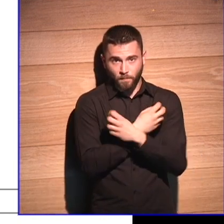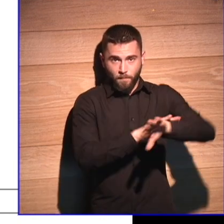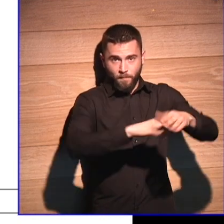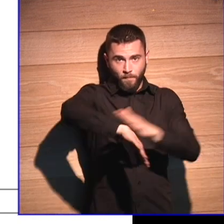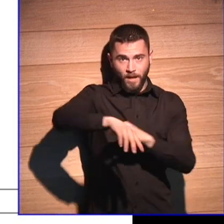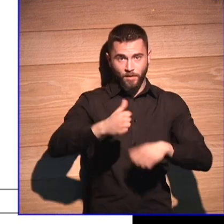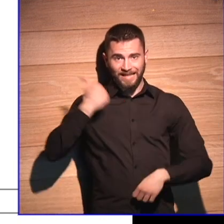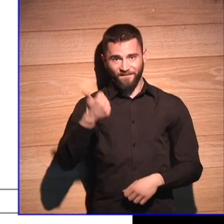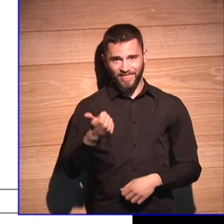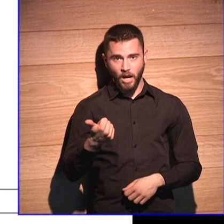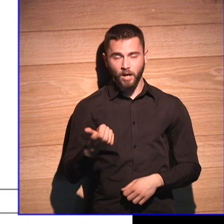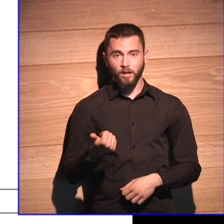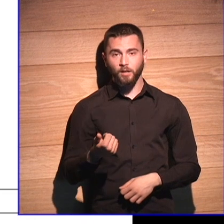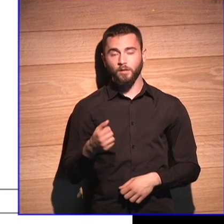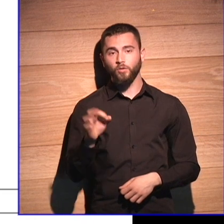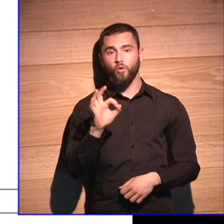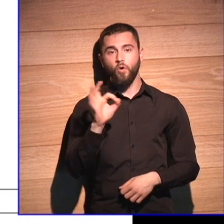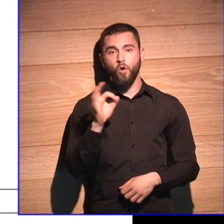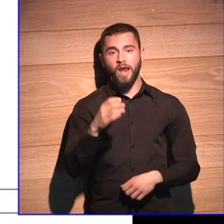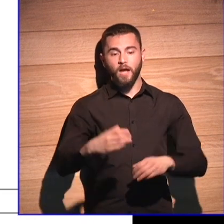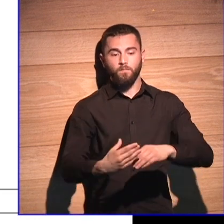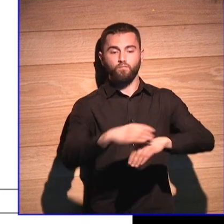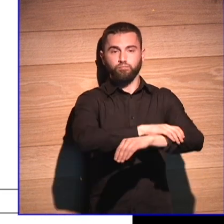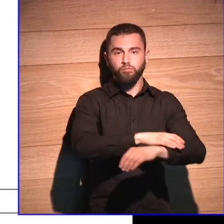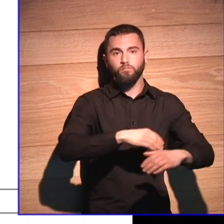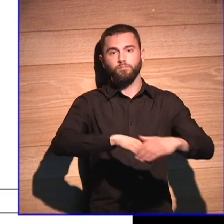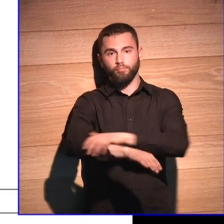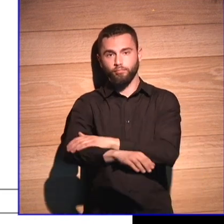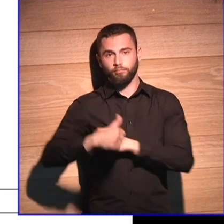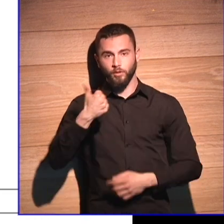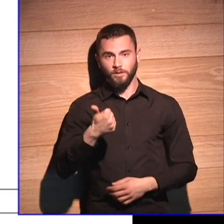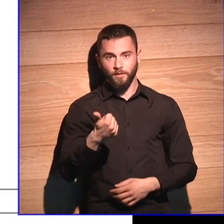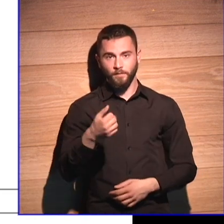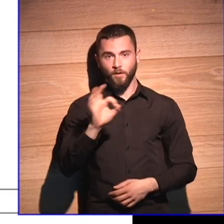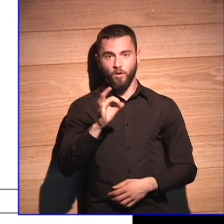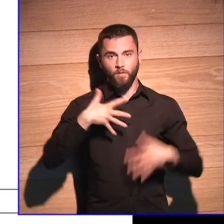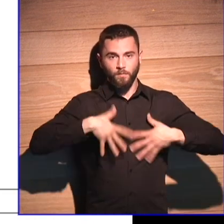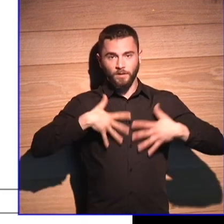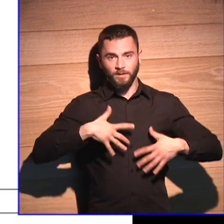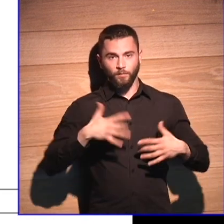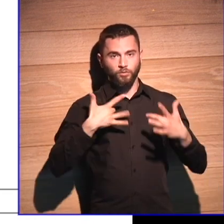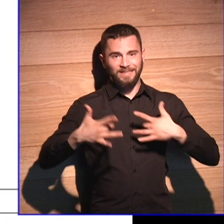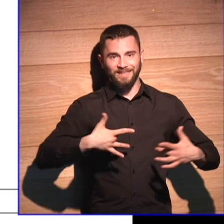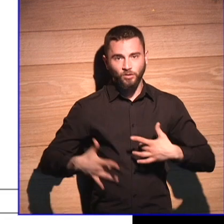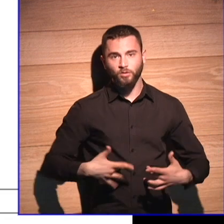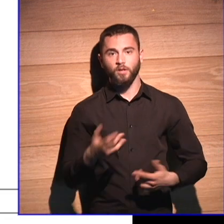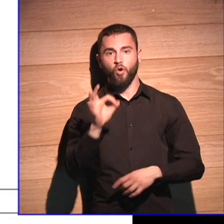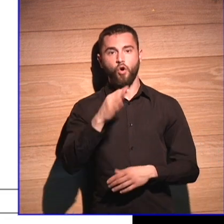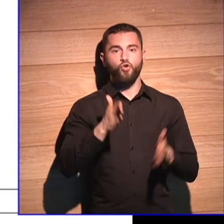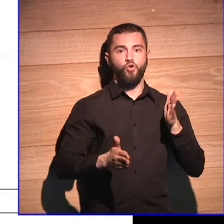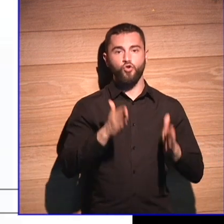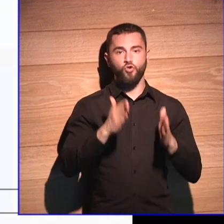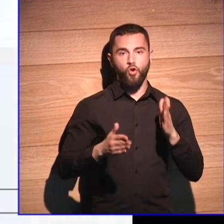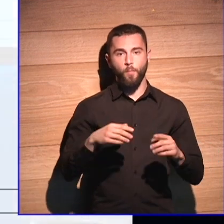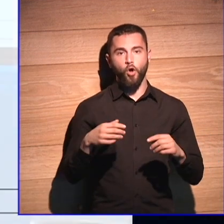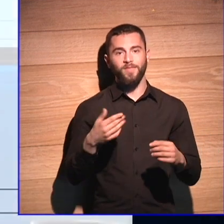manos artificiales, las prótesis, digamos, los vestidos sensorizados, los robots de telepresencia. Lo que hacen